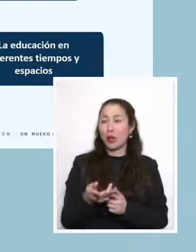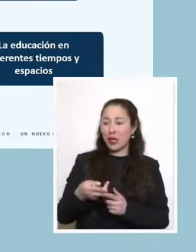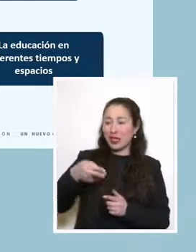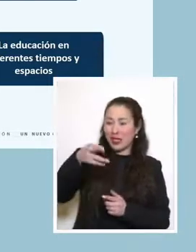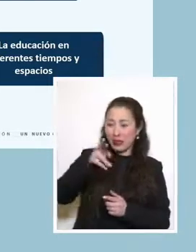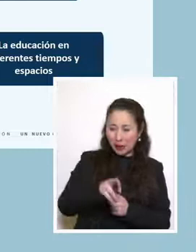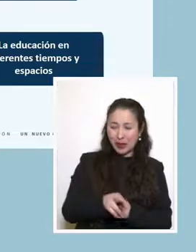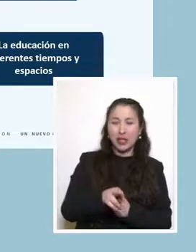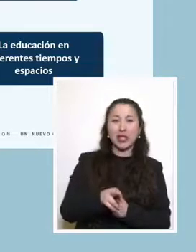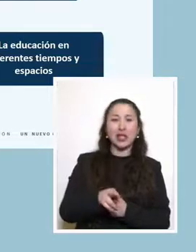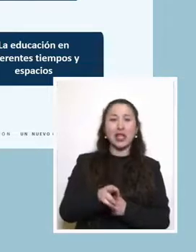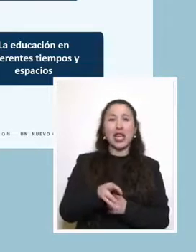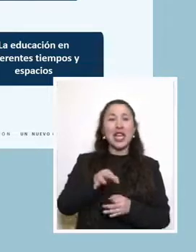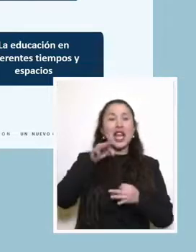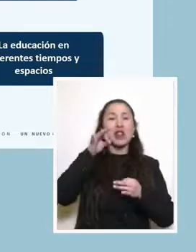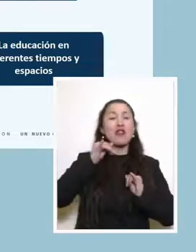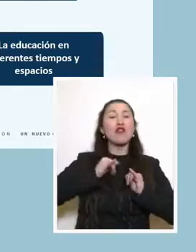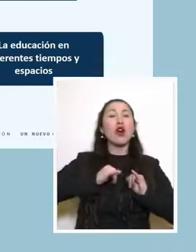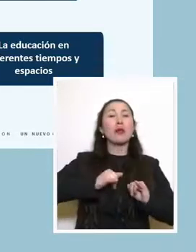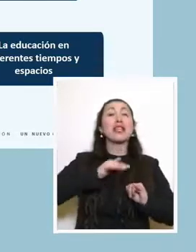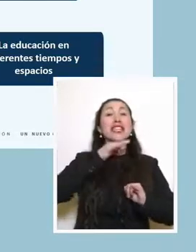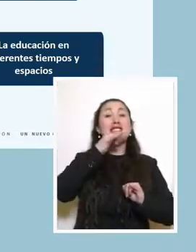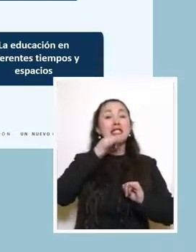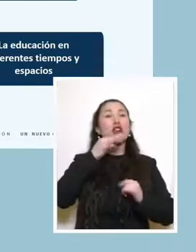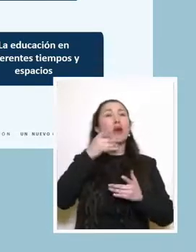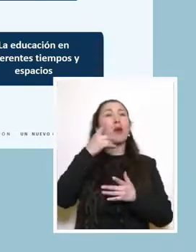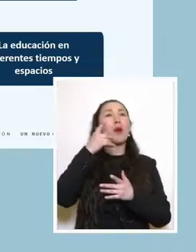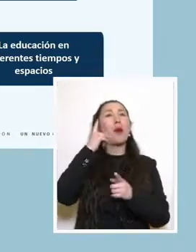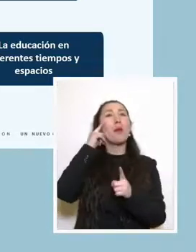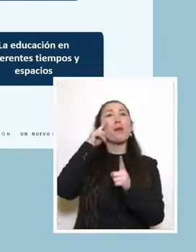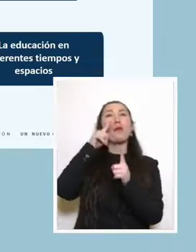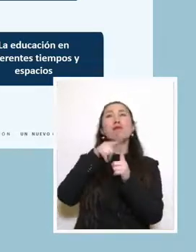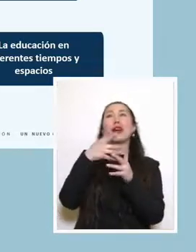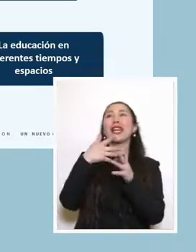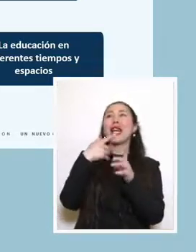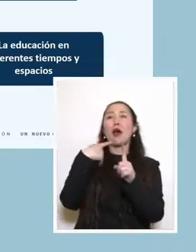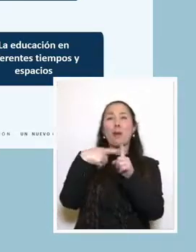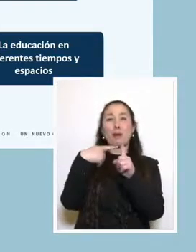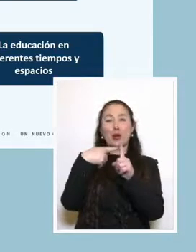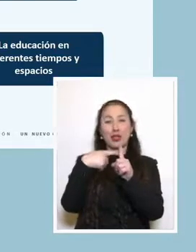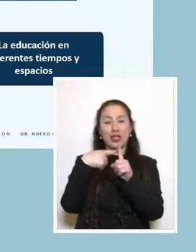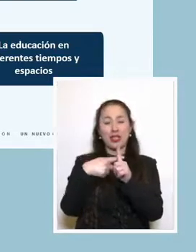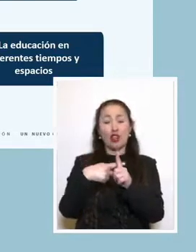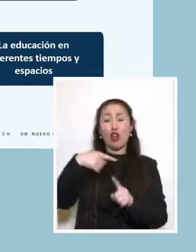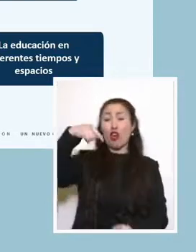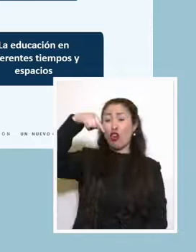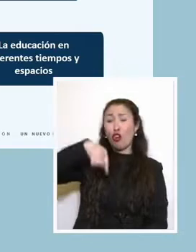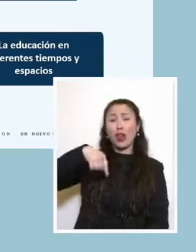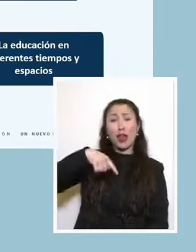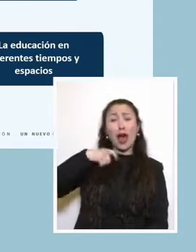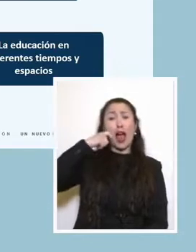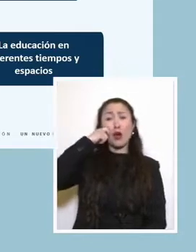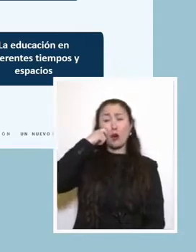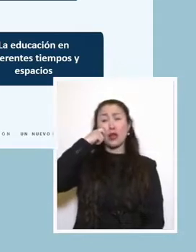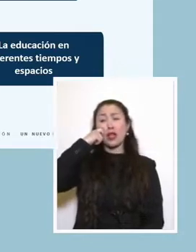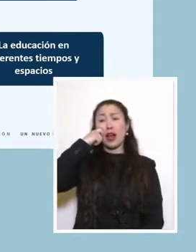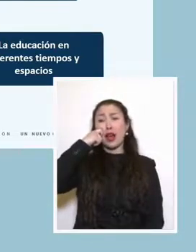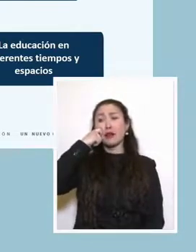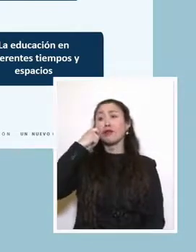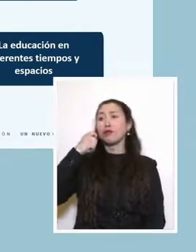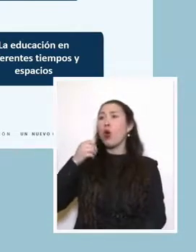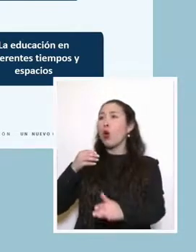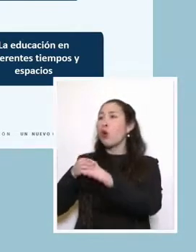y insiste el informe, aduce razones para ser optimistas. Hoy más que nunca en la humanidad tenemos un gran acceso